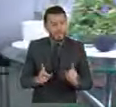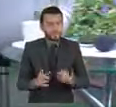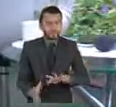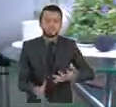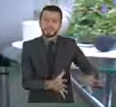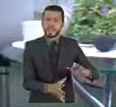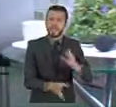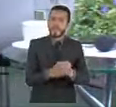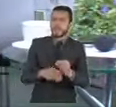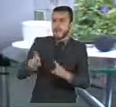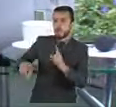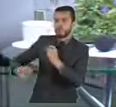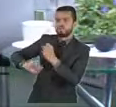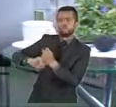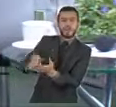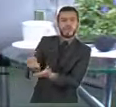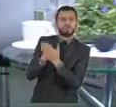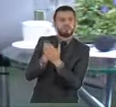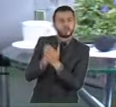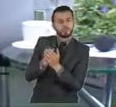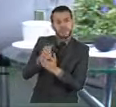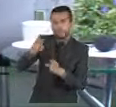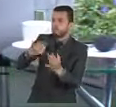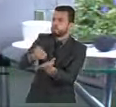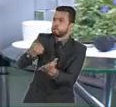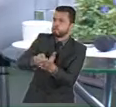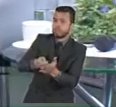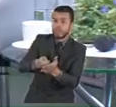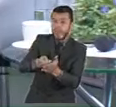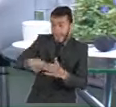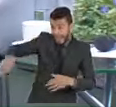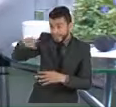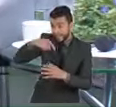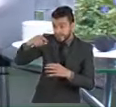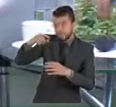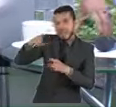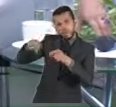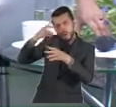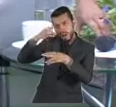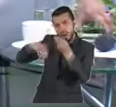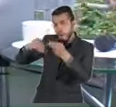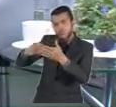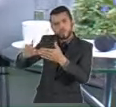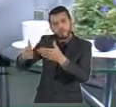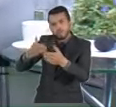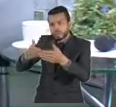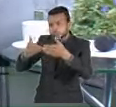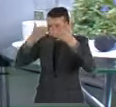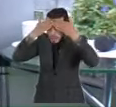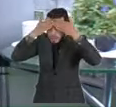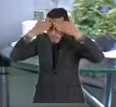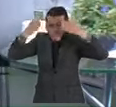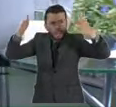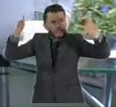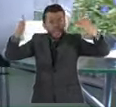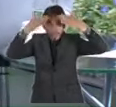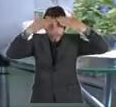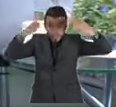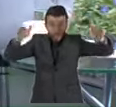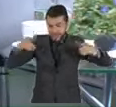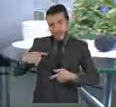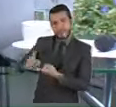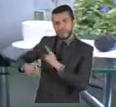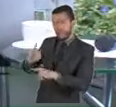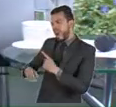amigos, y no porque con todos estemos de acuerdo, porque eso es lo que honra la democracia. En democracia es muy fácil ponerse de acuerdo con los